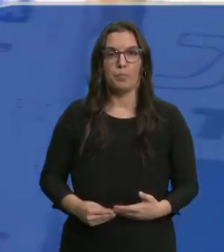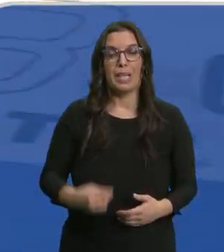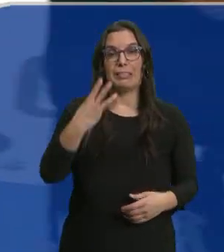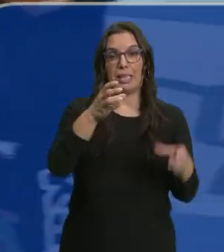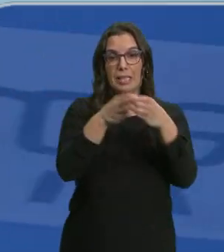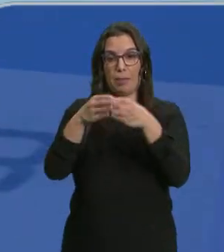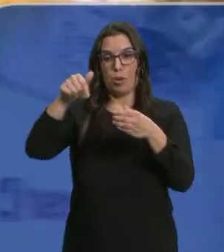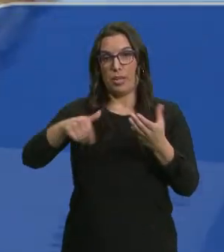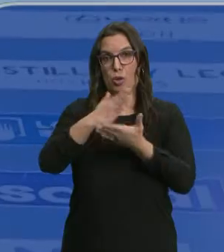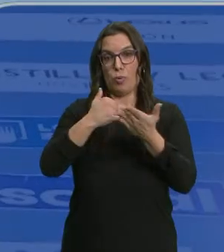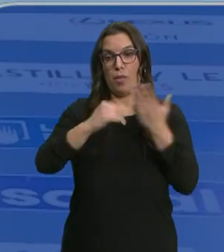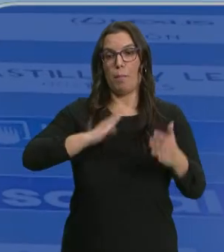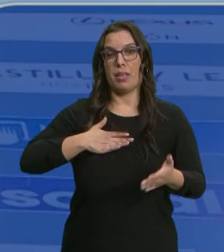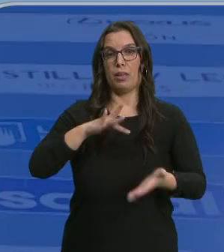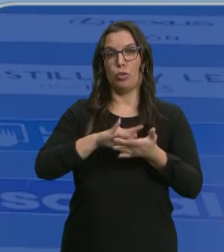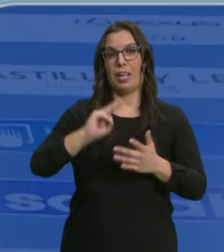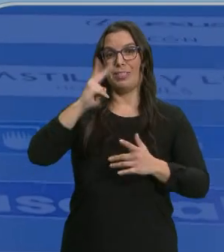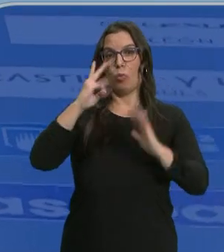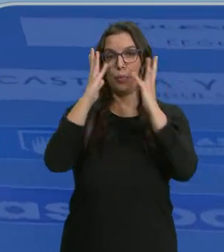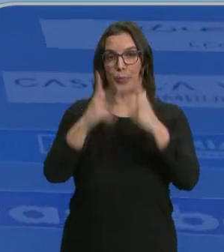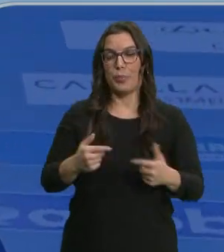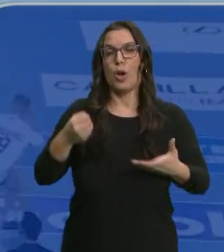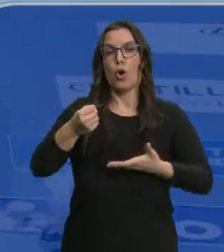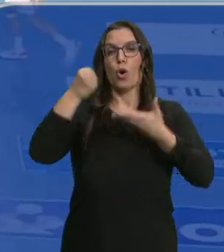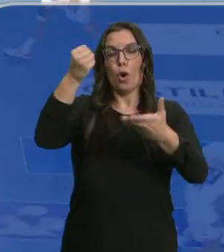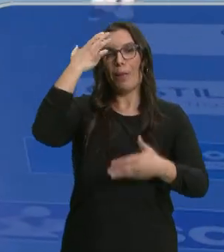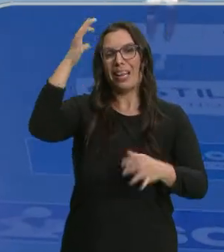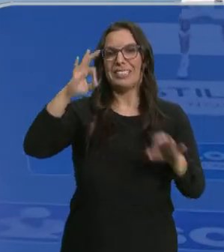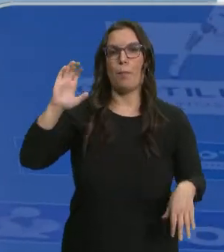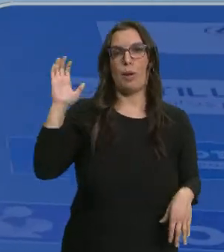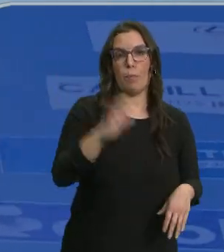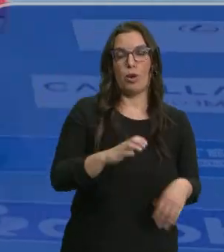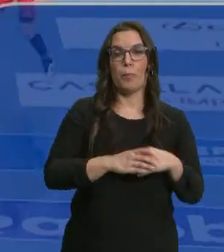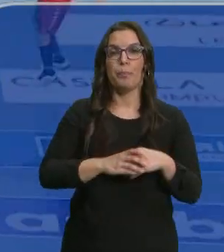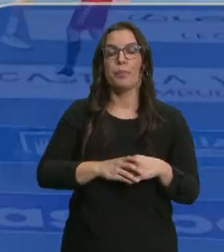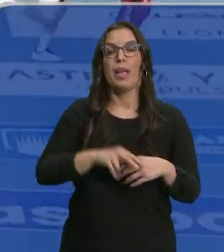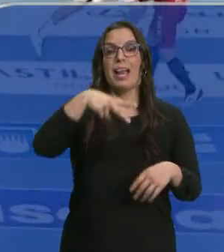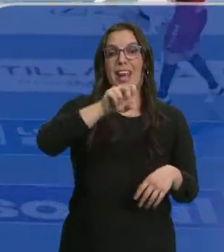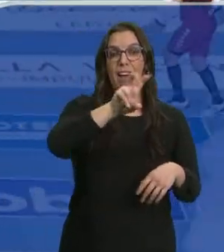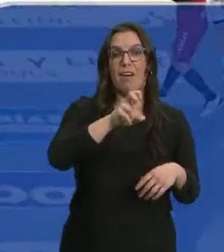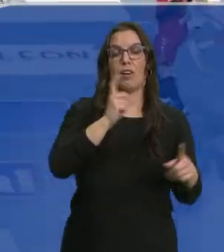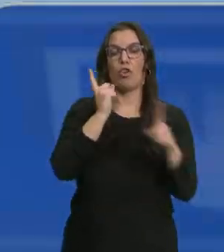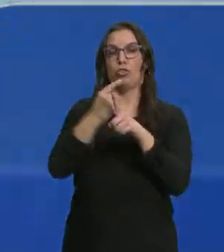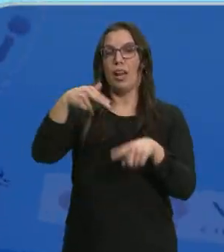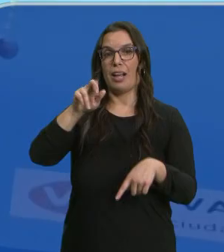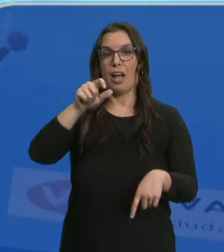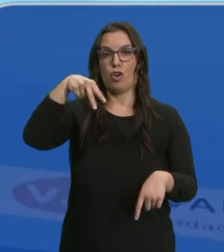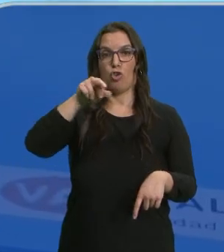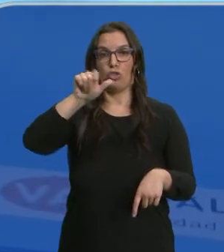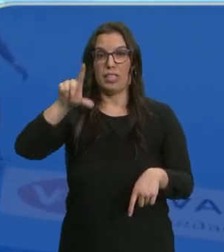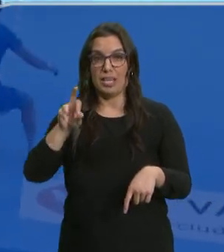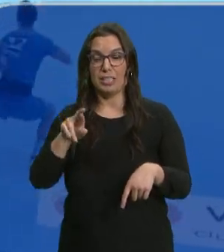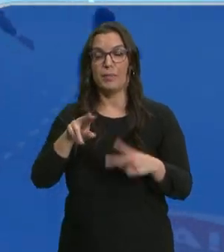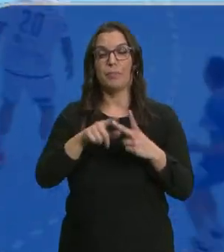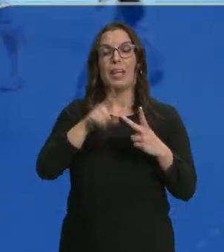3 equipos de la comunidad disputan mañana la segunda eliminatoria de la Copa del Rey de balonmano. El Vivero Serol Nava recibe a Granollers. A domicilio